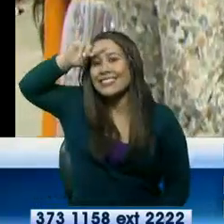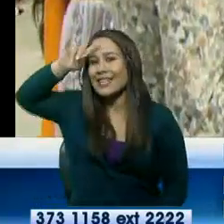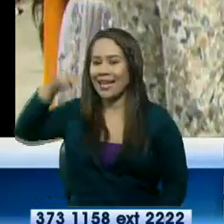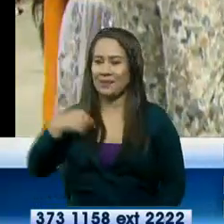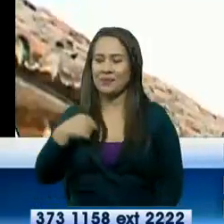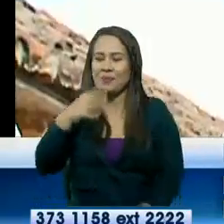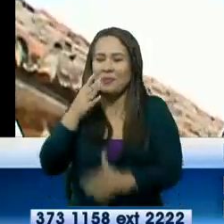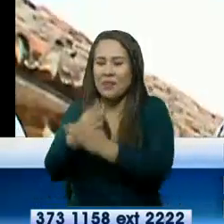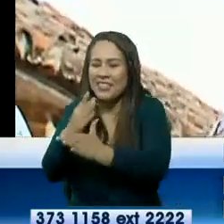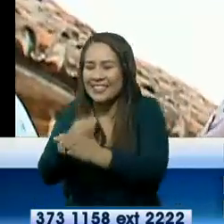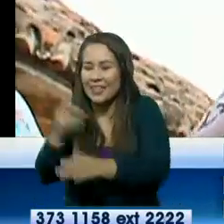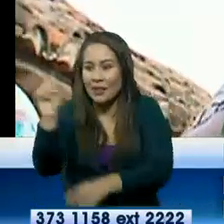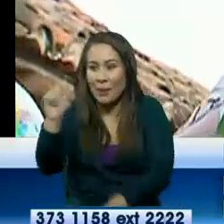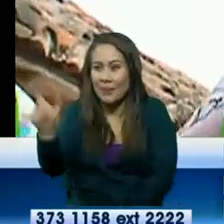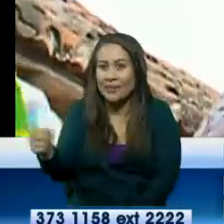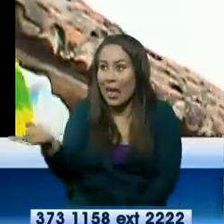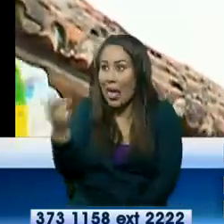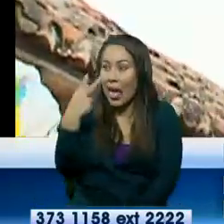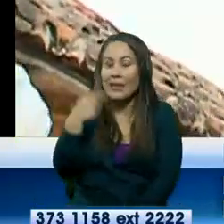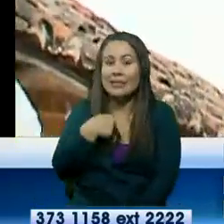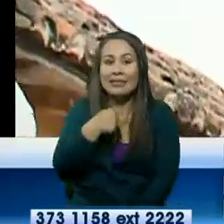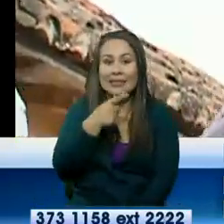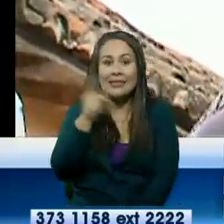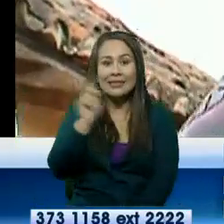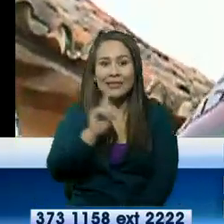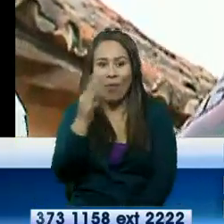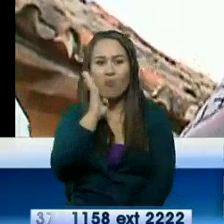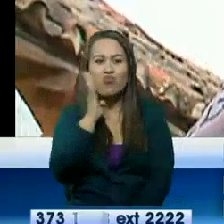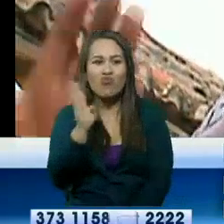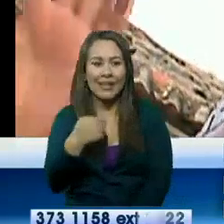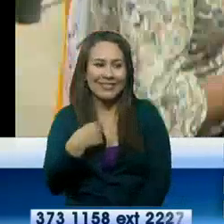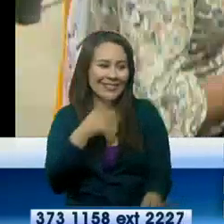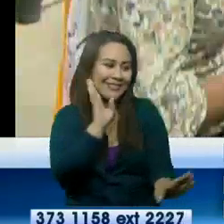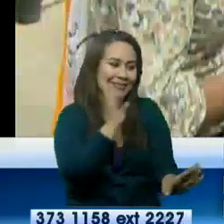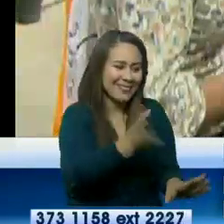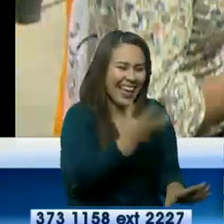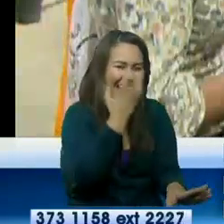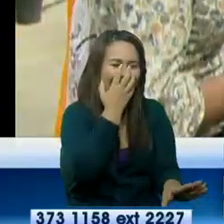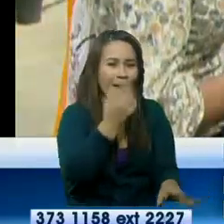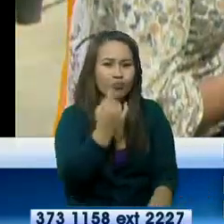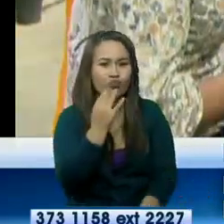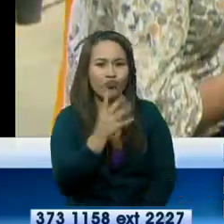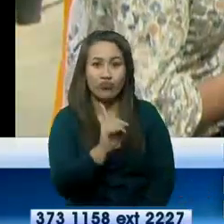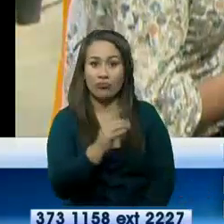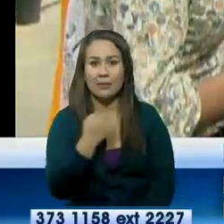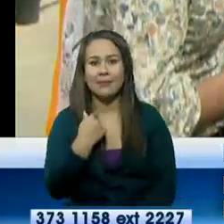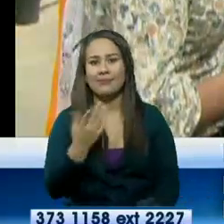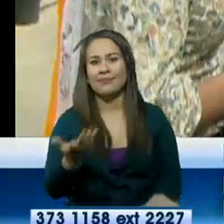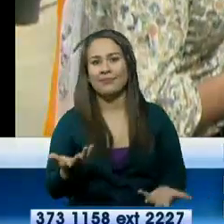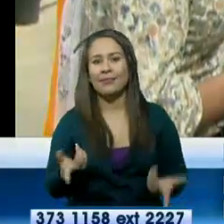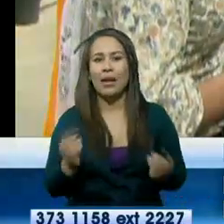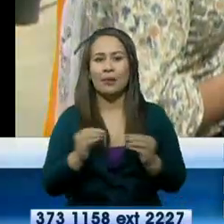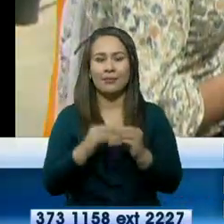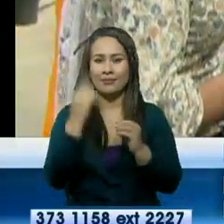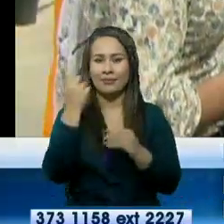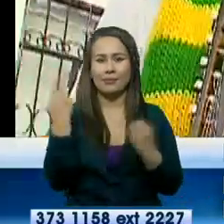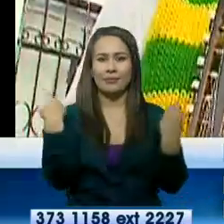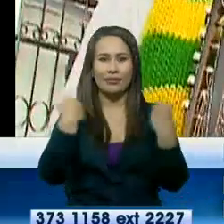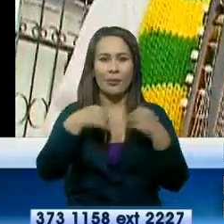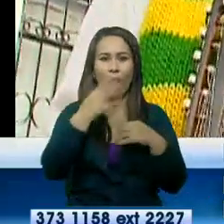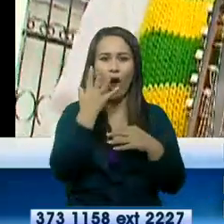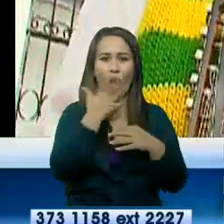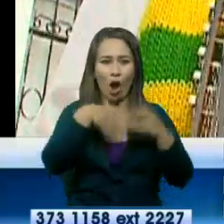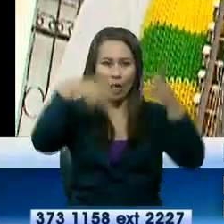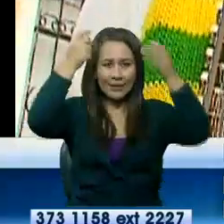la identidad, para que de repente pues ahí alguien le quiera hacer una broma. Y el sombrero de cintas pues que representa pues el arco iris y